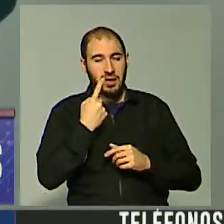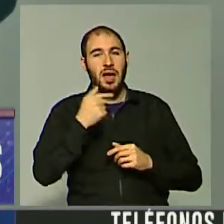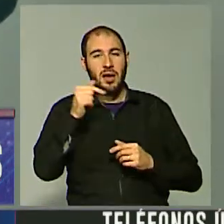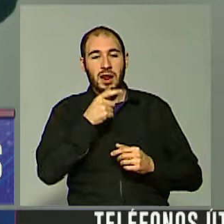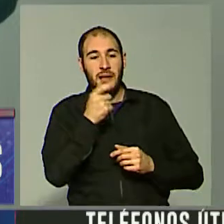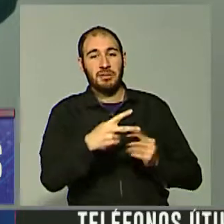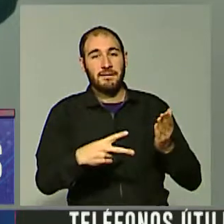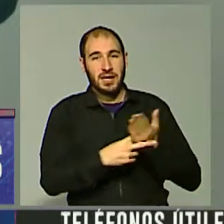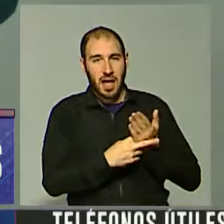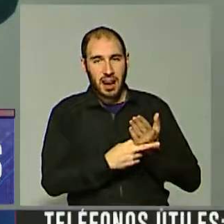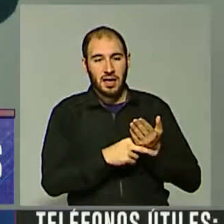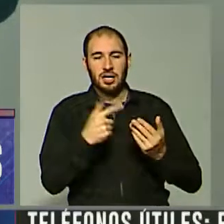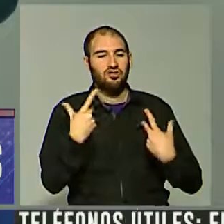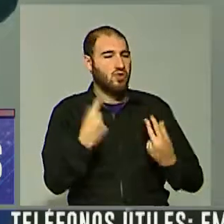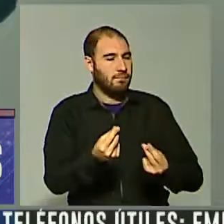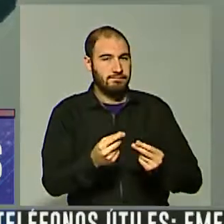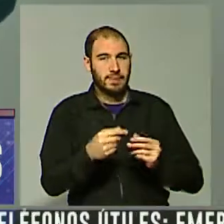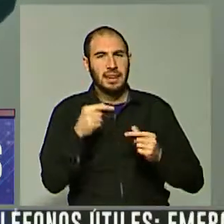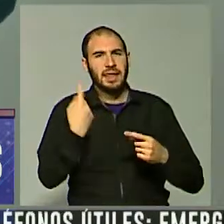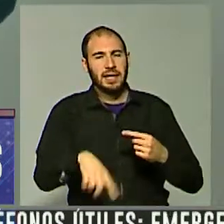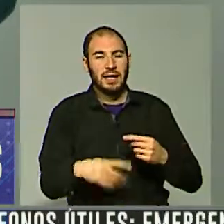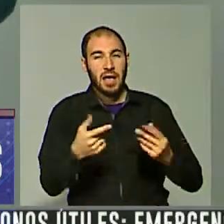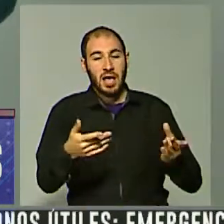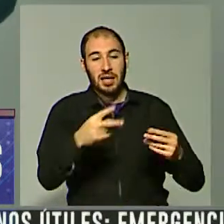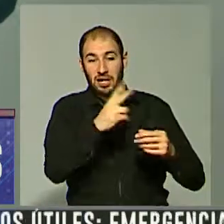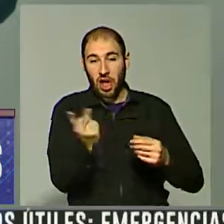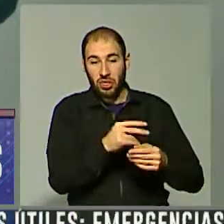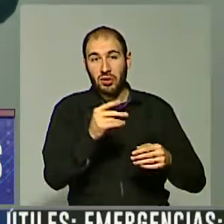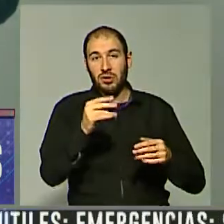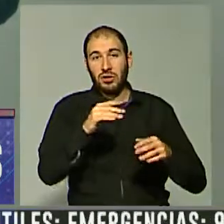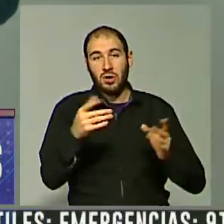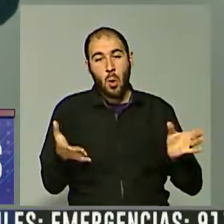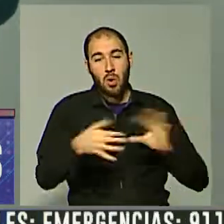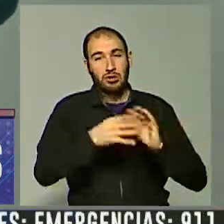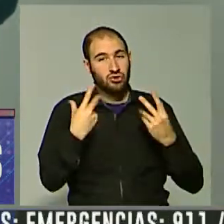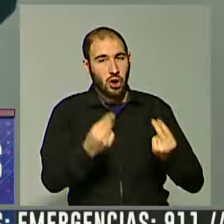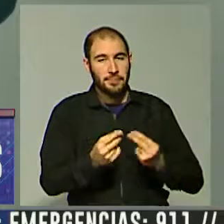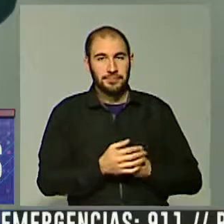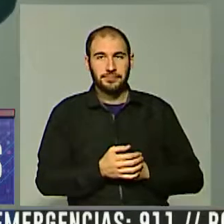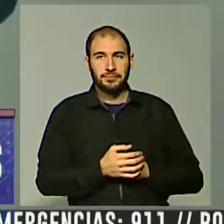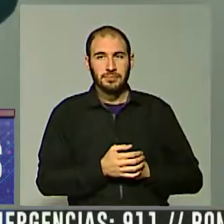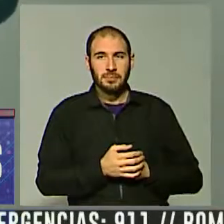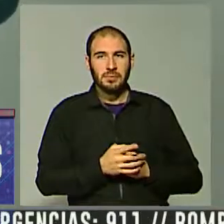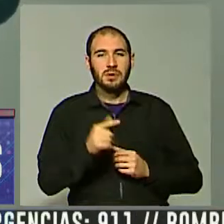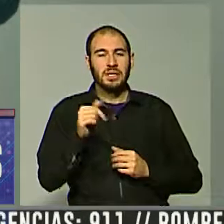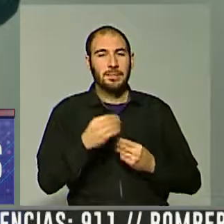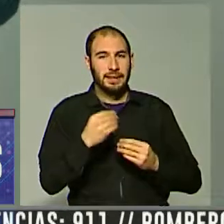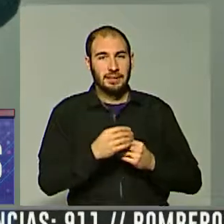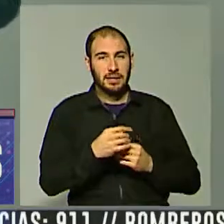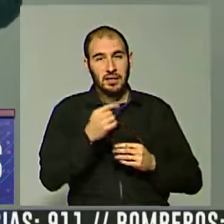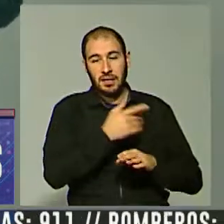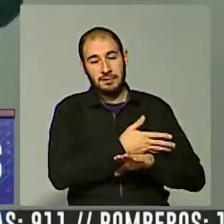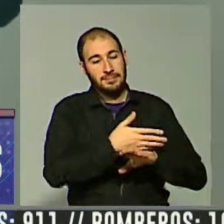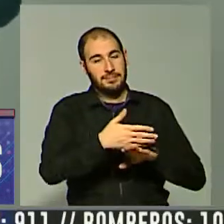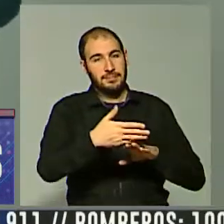de la fiscalía, en donde se le negó puntualmente la posibilidad de unificar las causas, y esto es algo que por lo menos lleva a que se continúe de